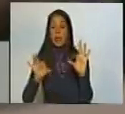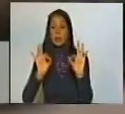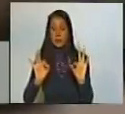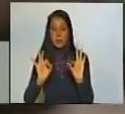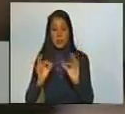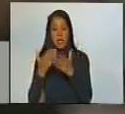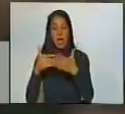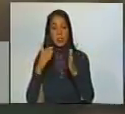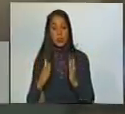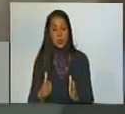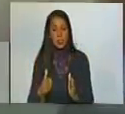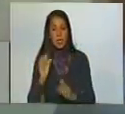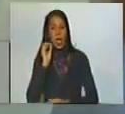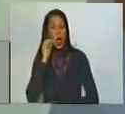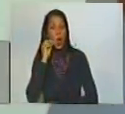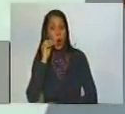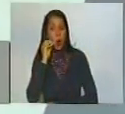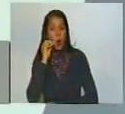la juventud.